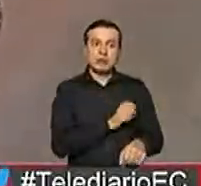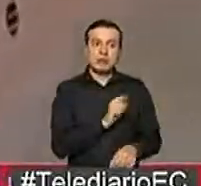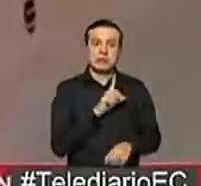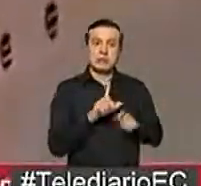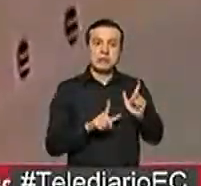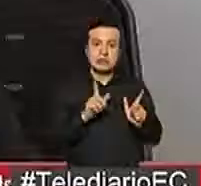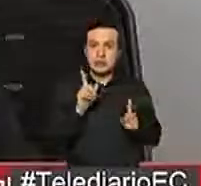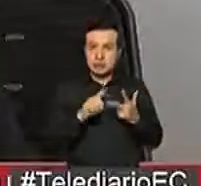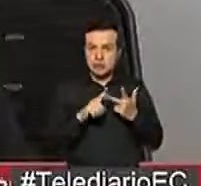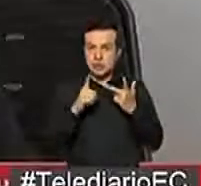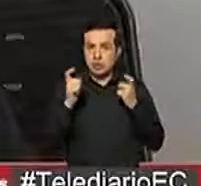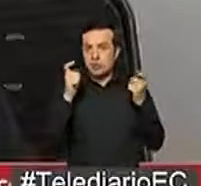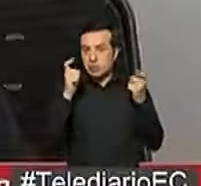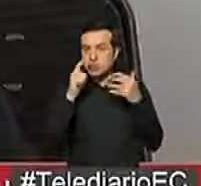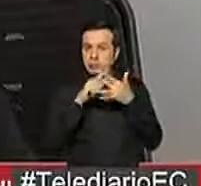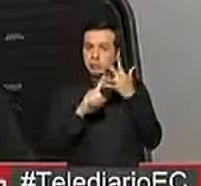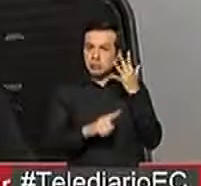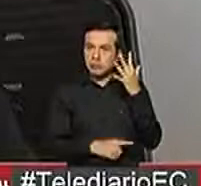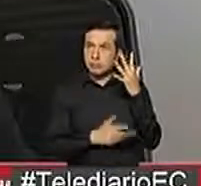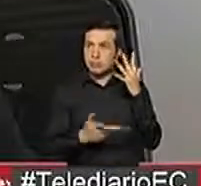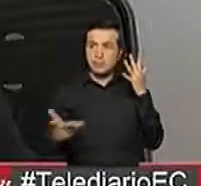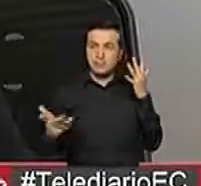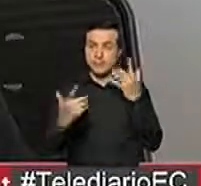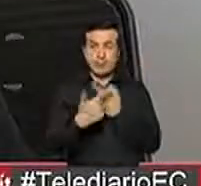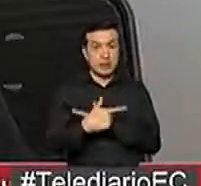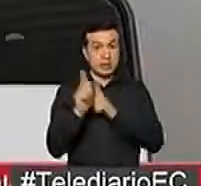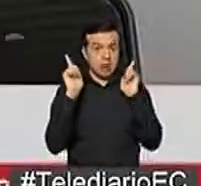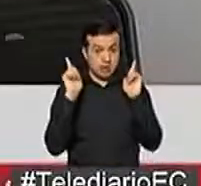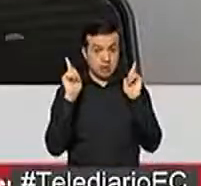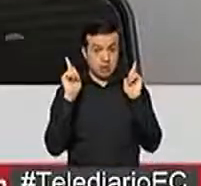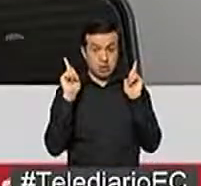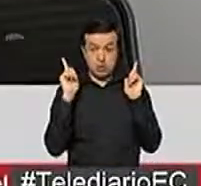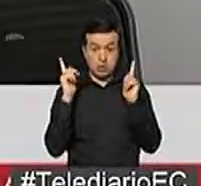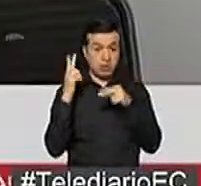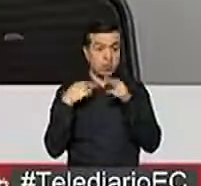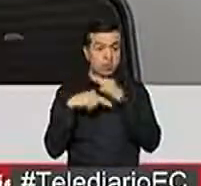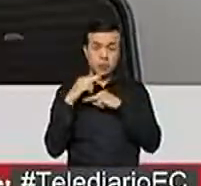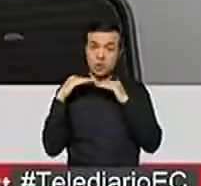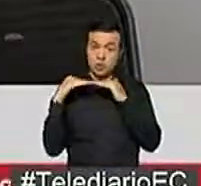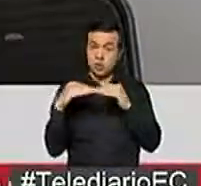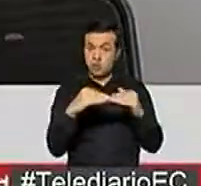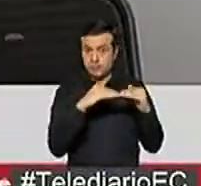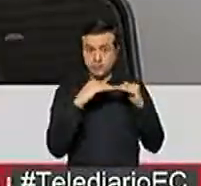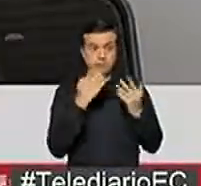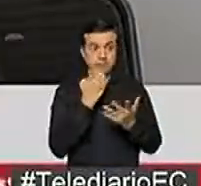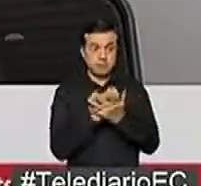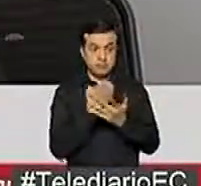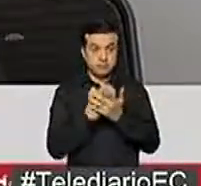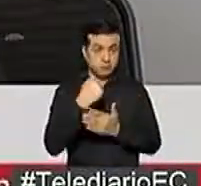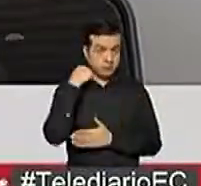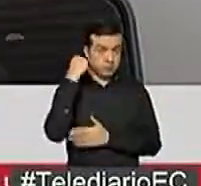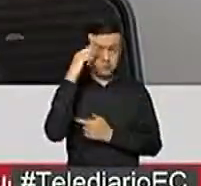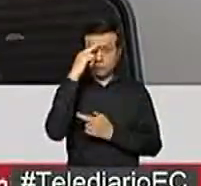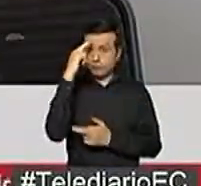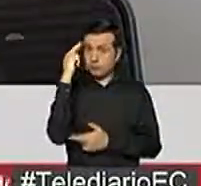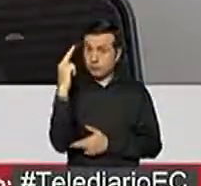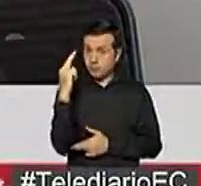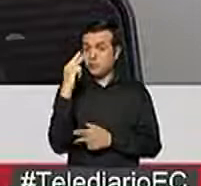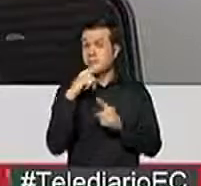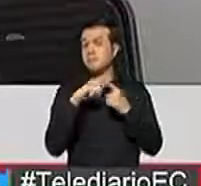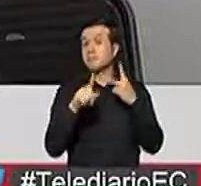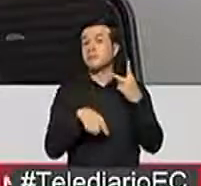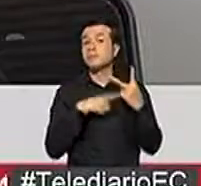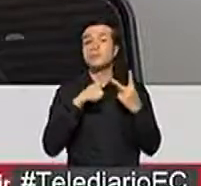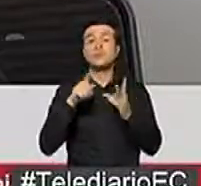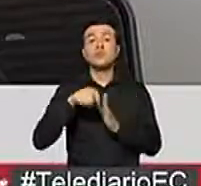entre otros. El ámbito de la libre competencia es técnico, es especializado y converge en la economía y el derecho. Mientras que